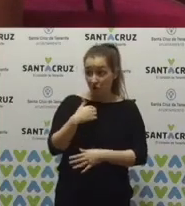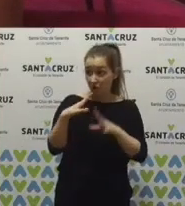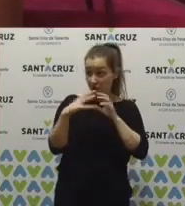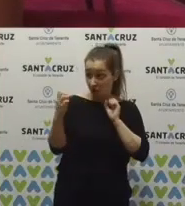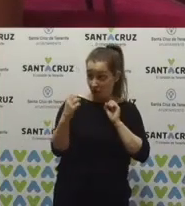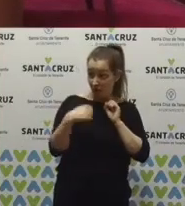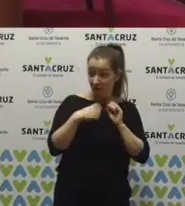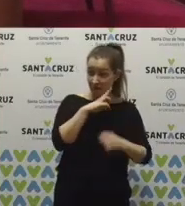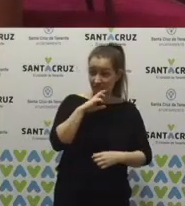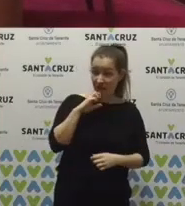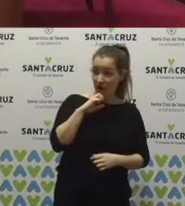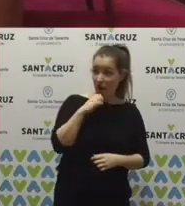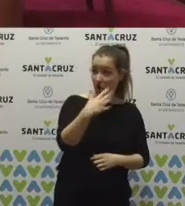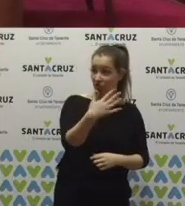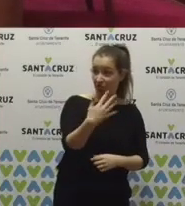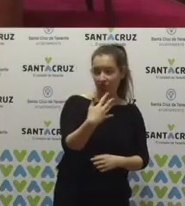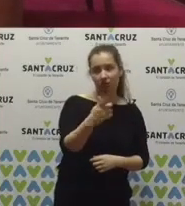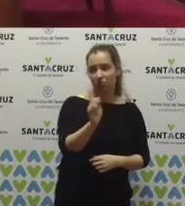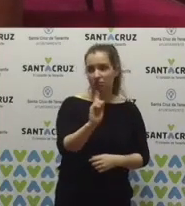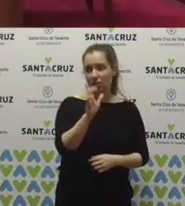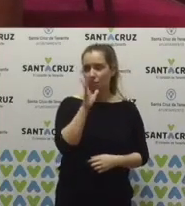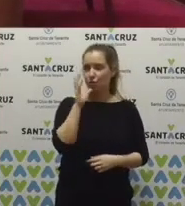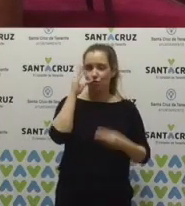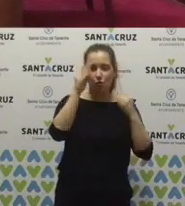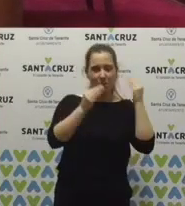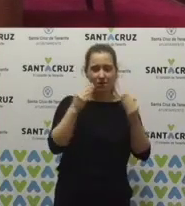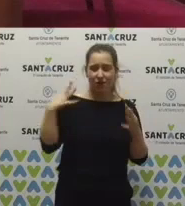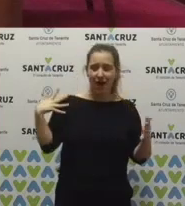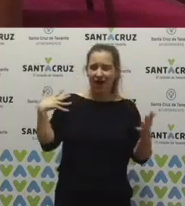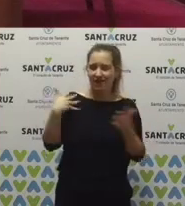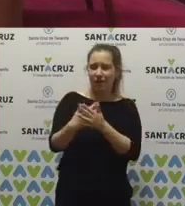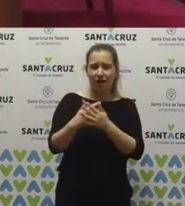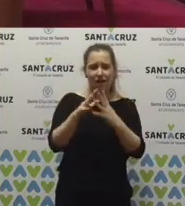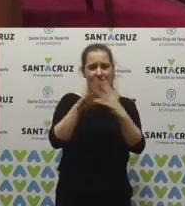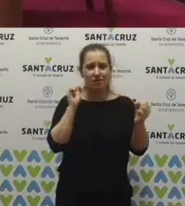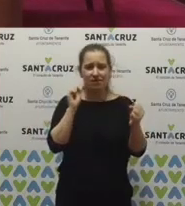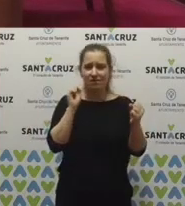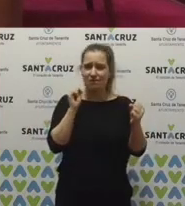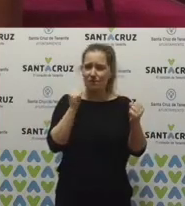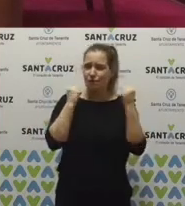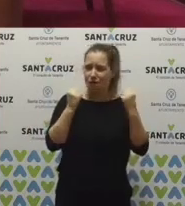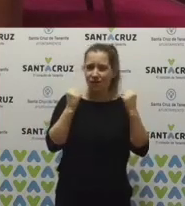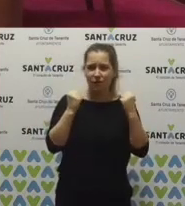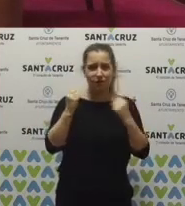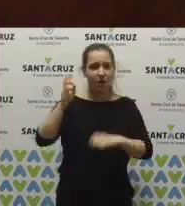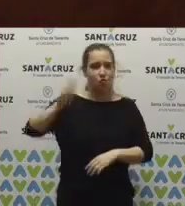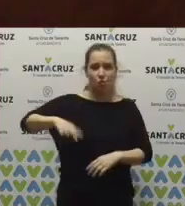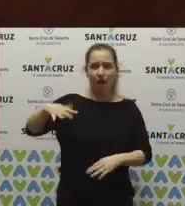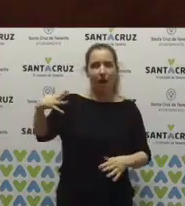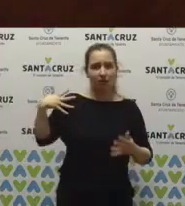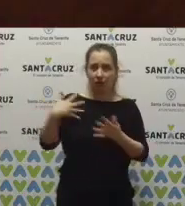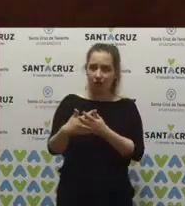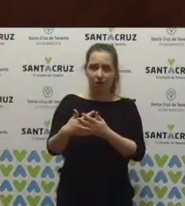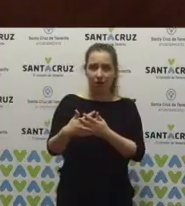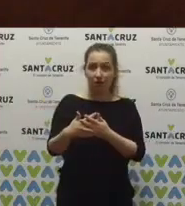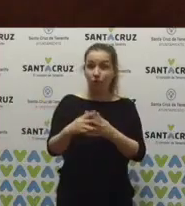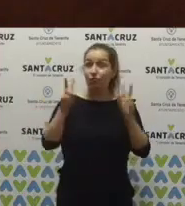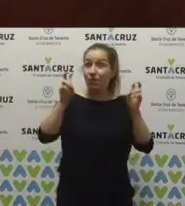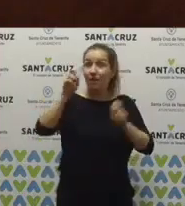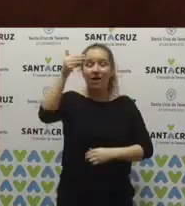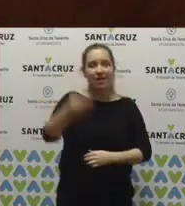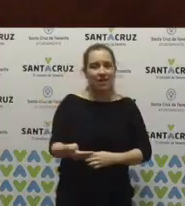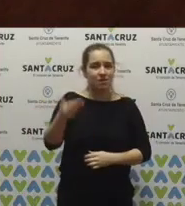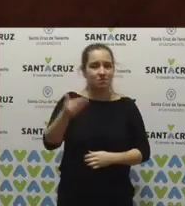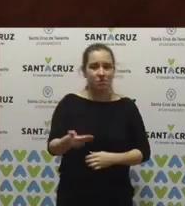de verdad considero histórico yo creo que no ha habido un consenso tan amplio nunca nunca en santa cruz de tenerife en un asunto tan importante y